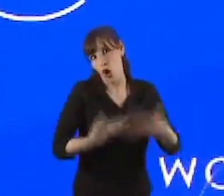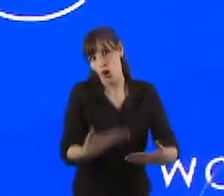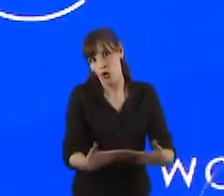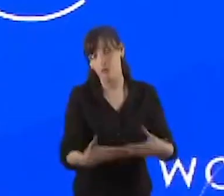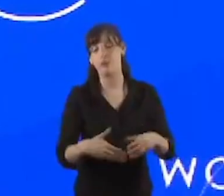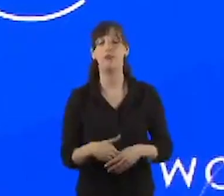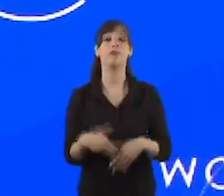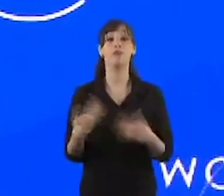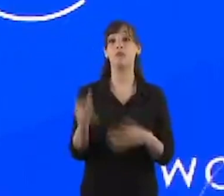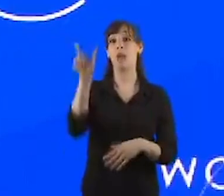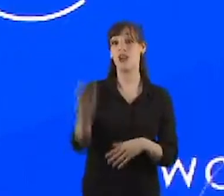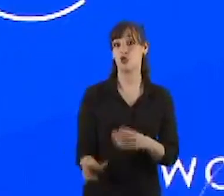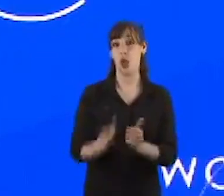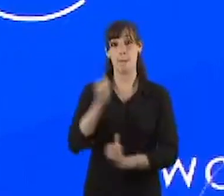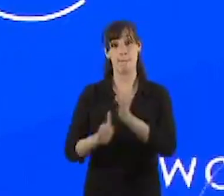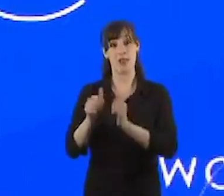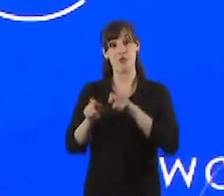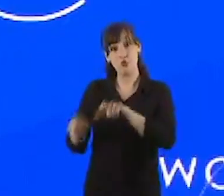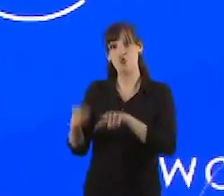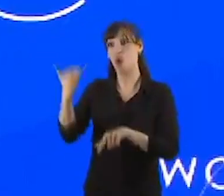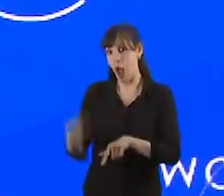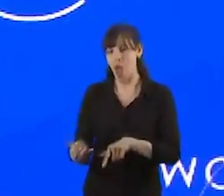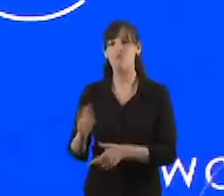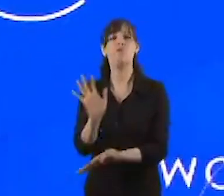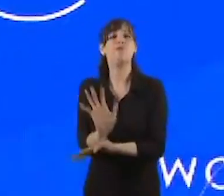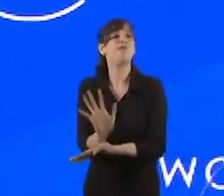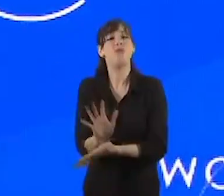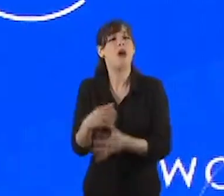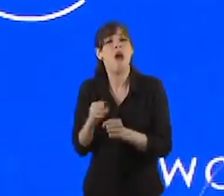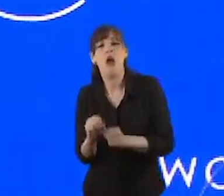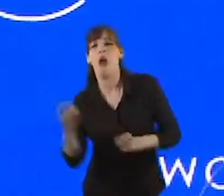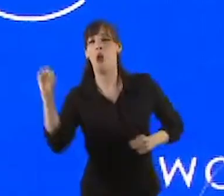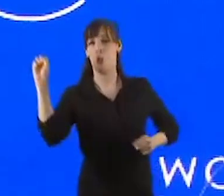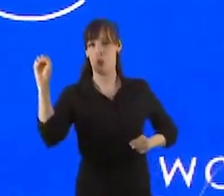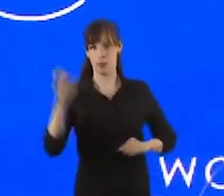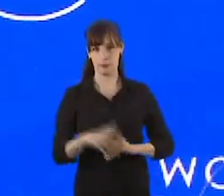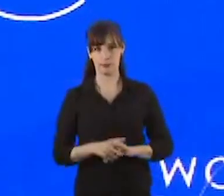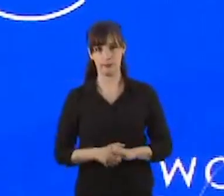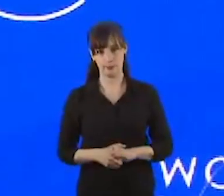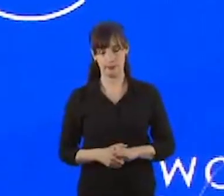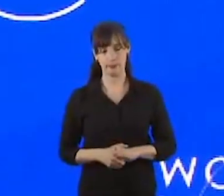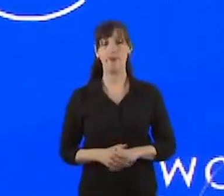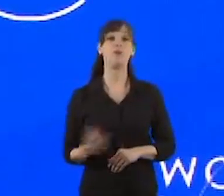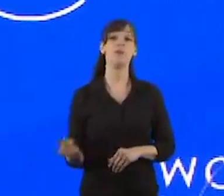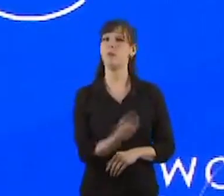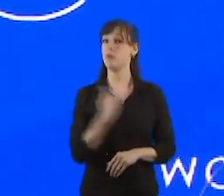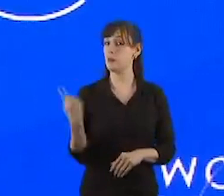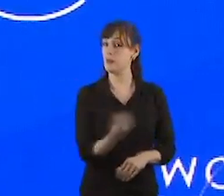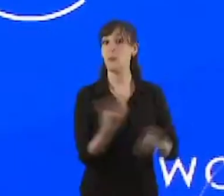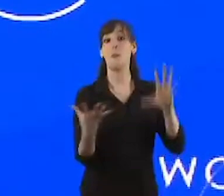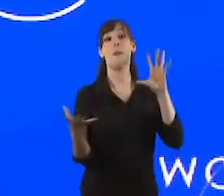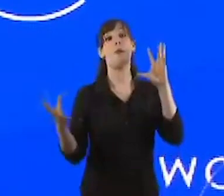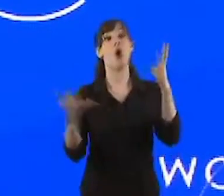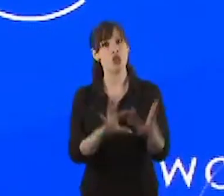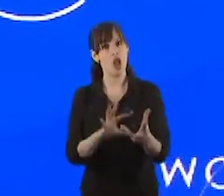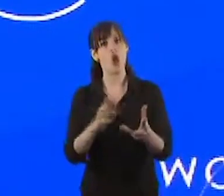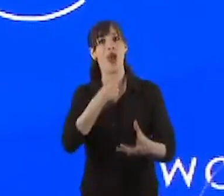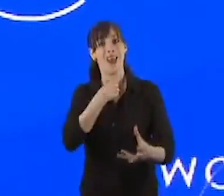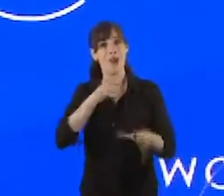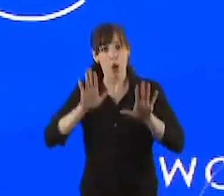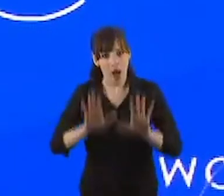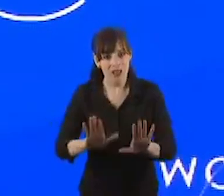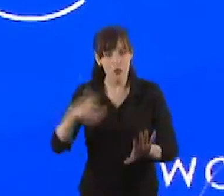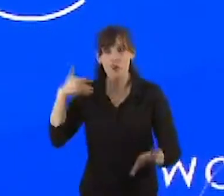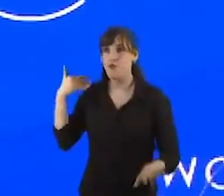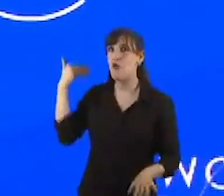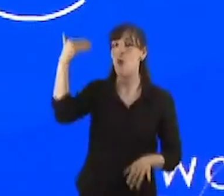un empresario exitoso es un héroe. Este es el modelo que nosotros estamos proponiendo para la Argentina del futuro.